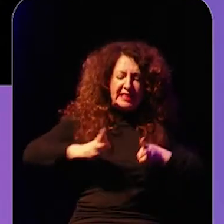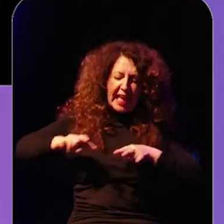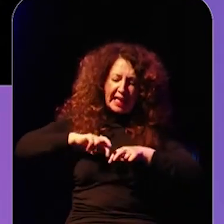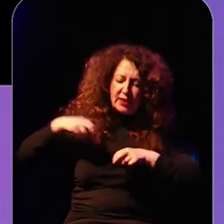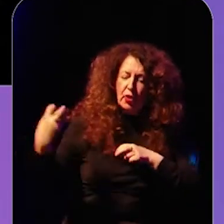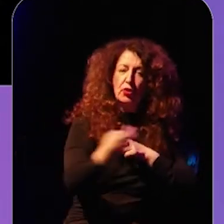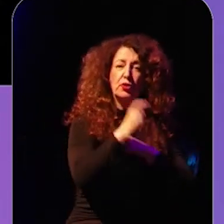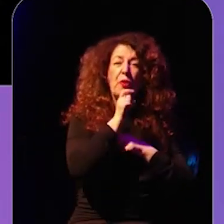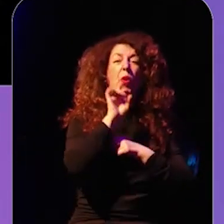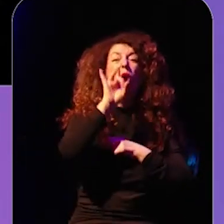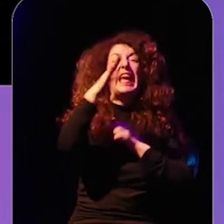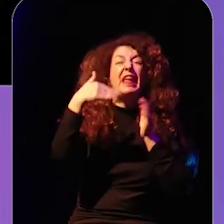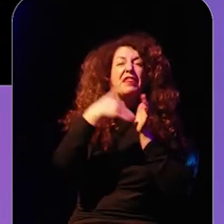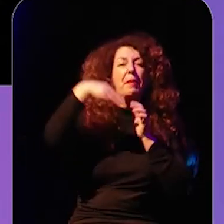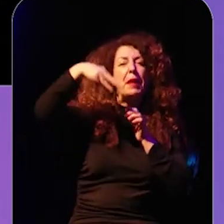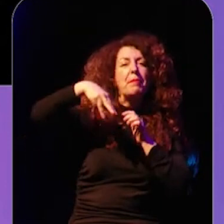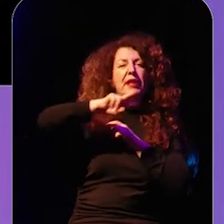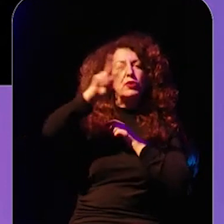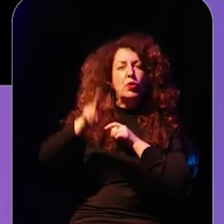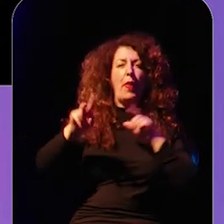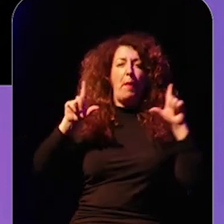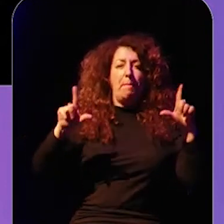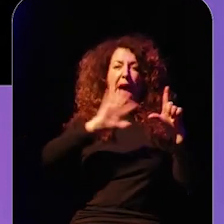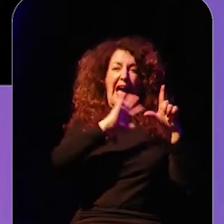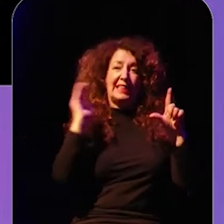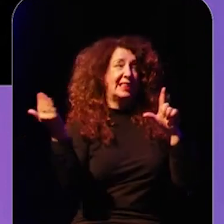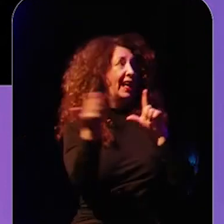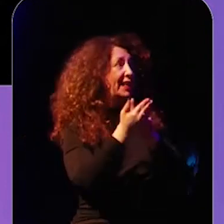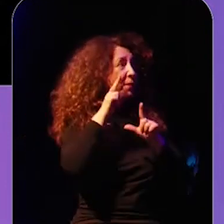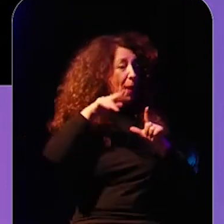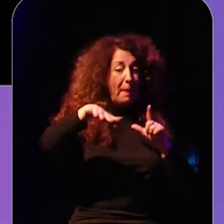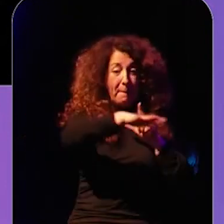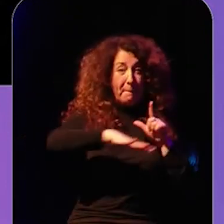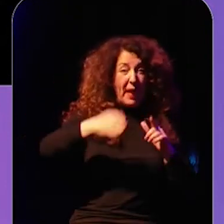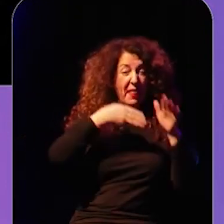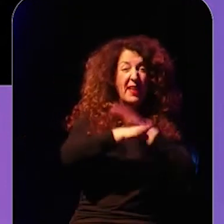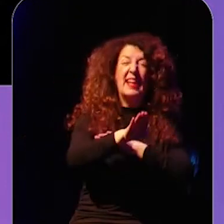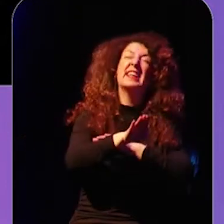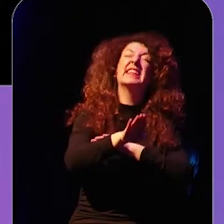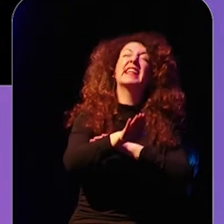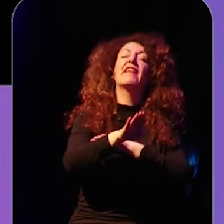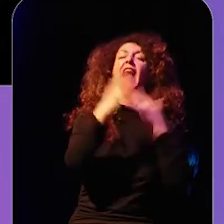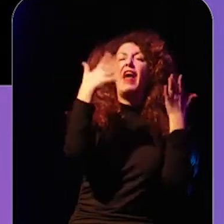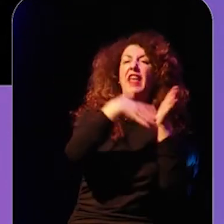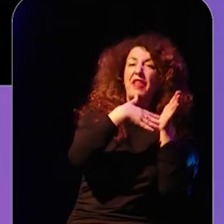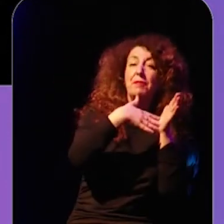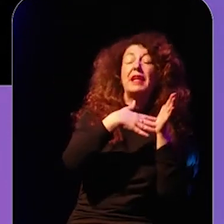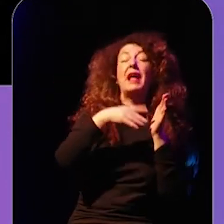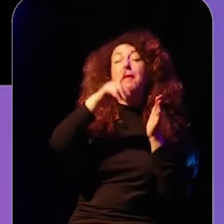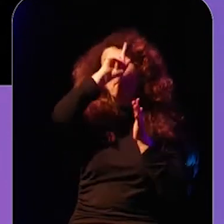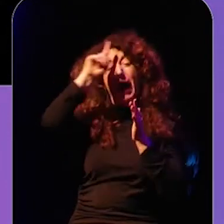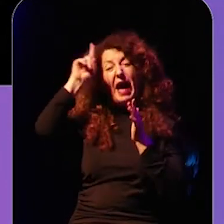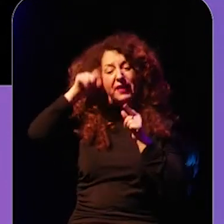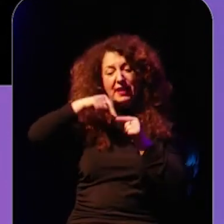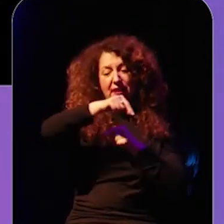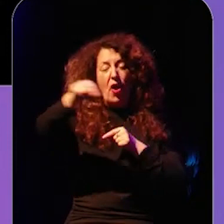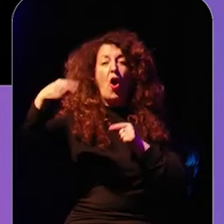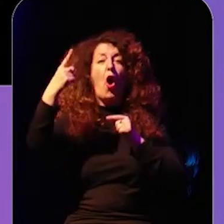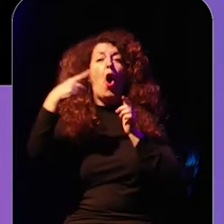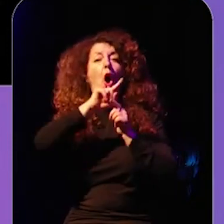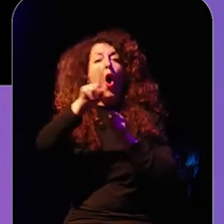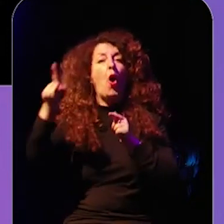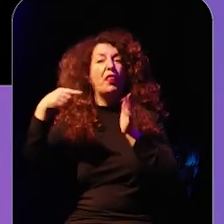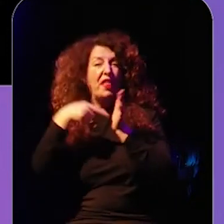de la pantalla. La plaza que hay aquí en la entrada son unos 10.000. La plaza mayor de Madrid son 11.000 metros cuadrados. La pantalla